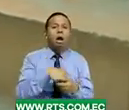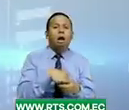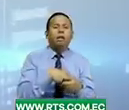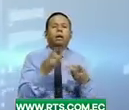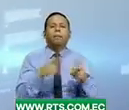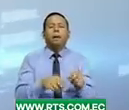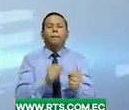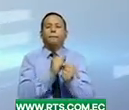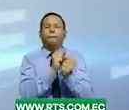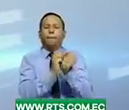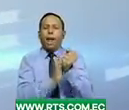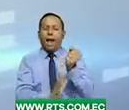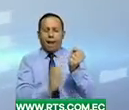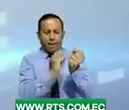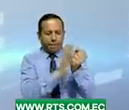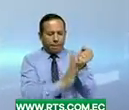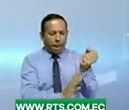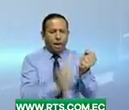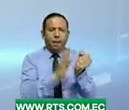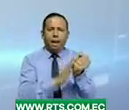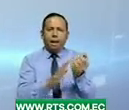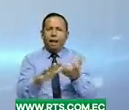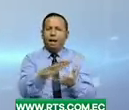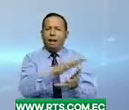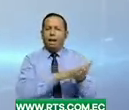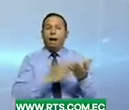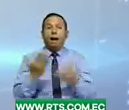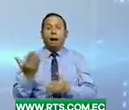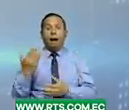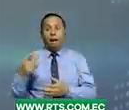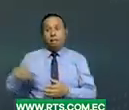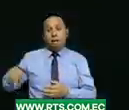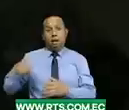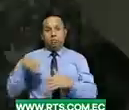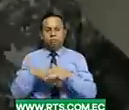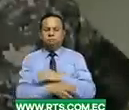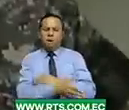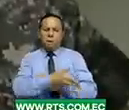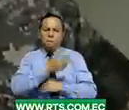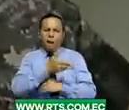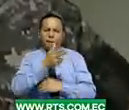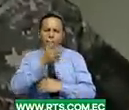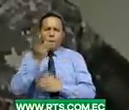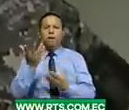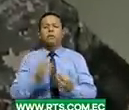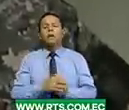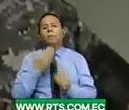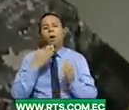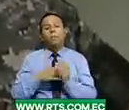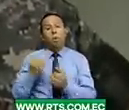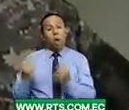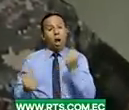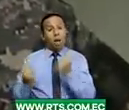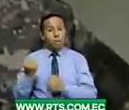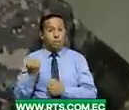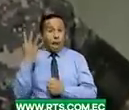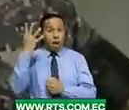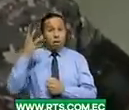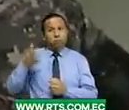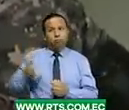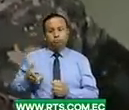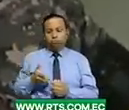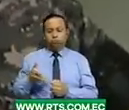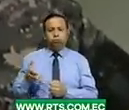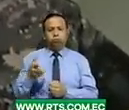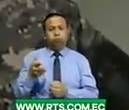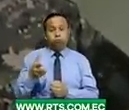quienes fueron alcanzados por las balas durante la acción criminal. Un vehículo color blanco por la parte alta, se